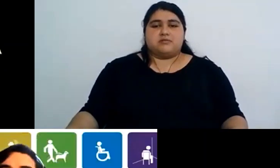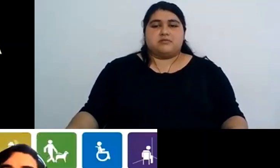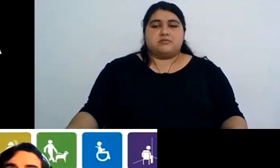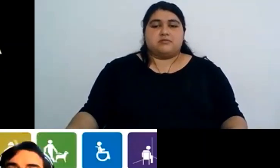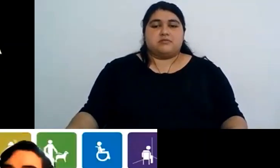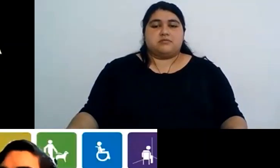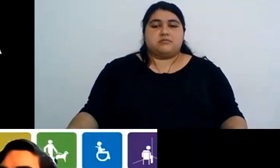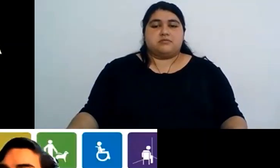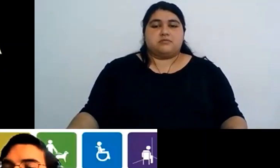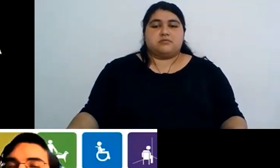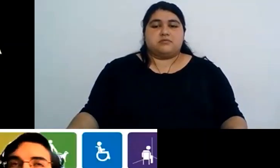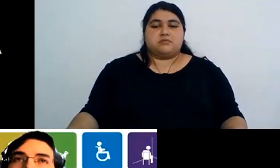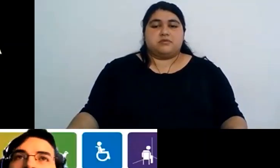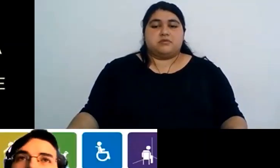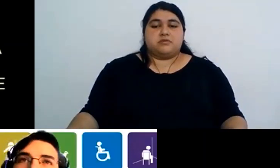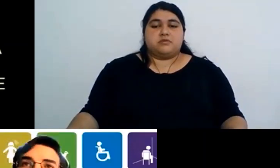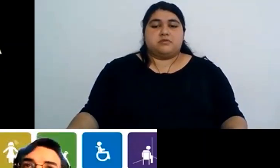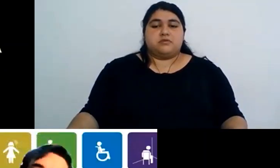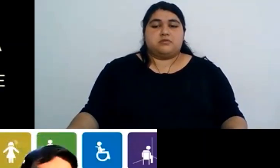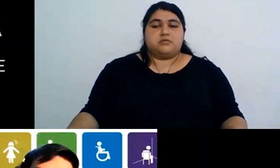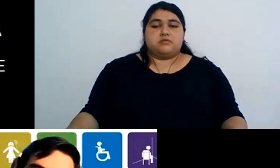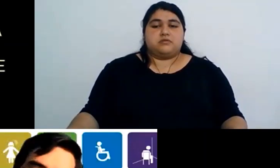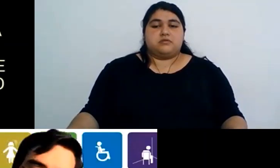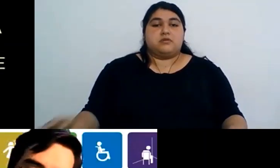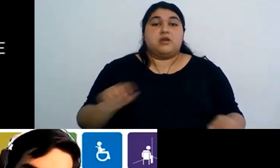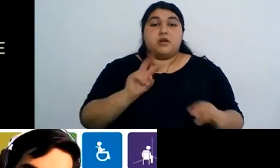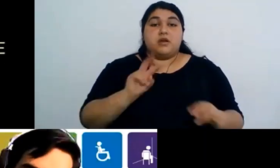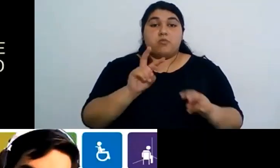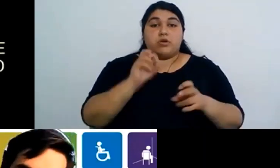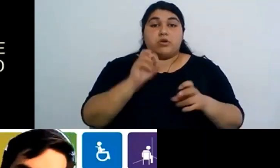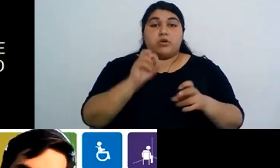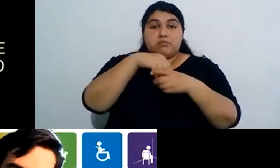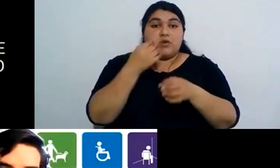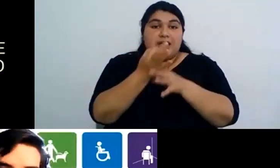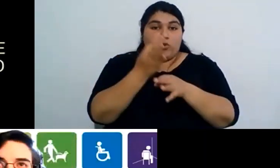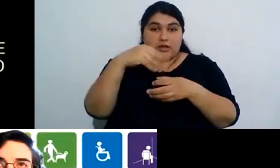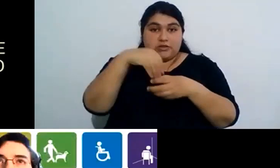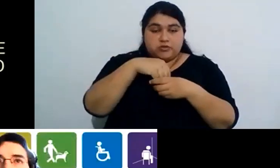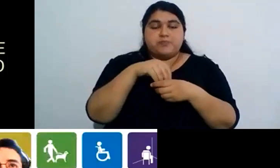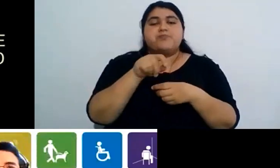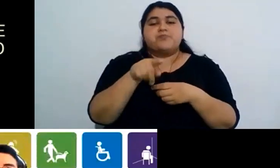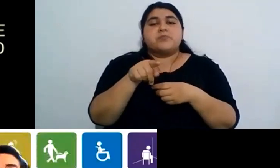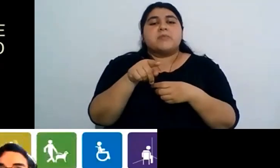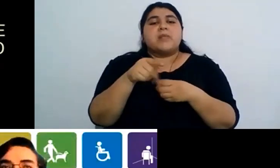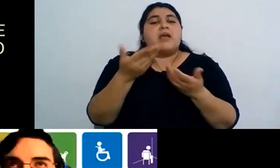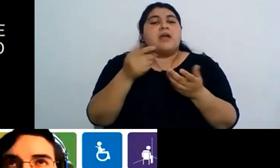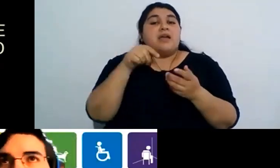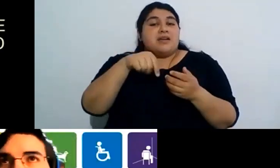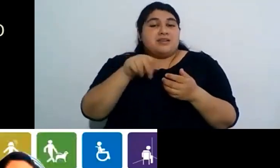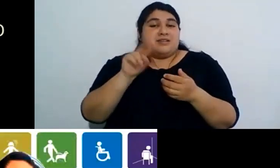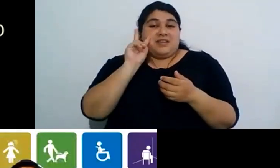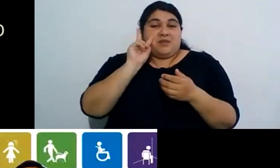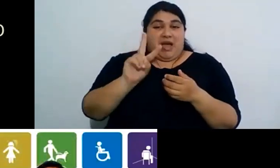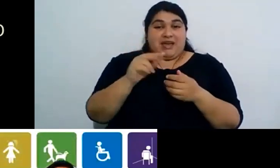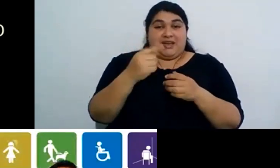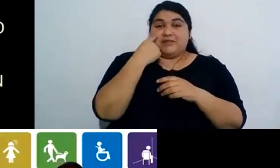diseño que implementarse en lo educativo, ¿no? Y bueno, acá en la imagen que tengo, en